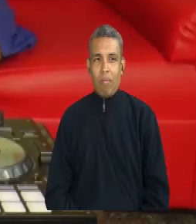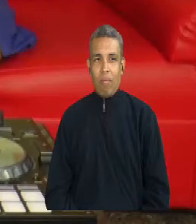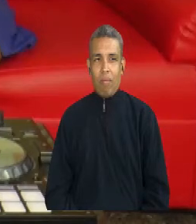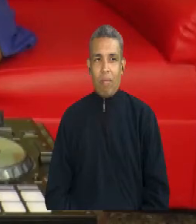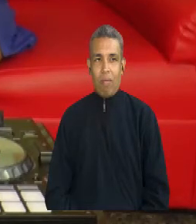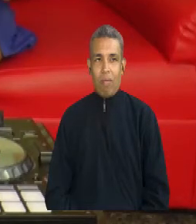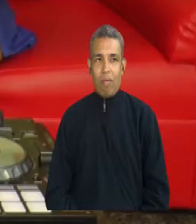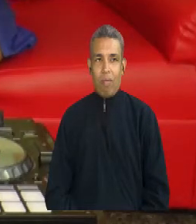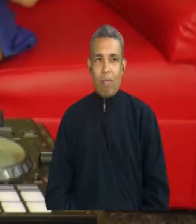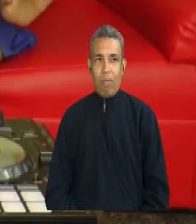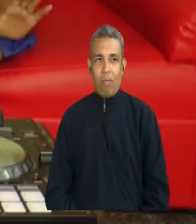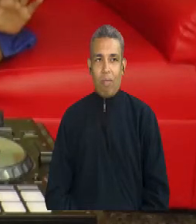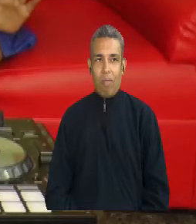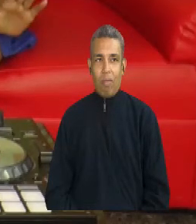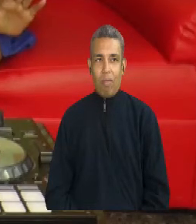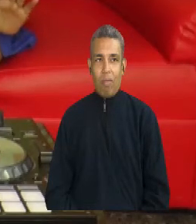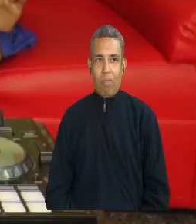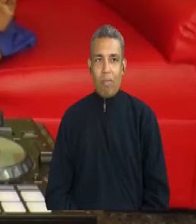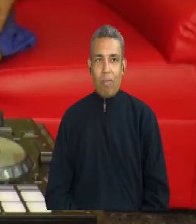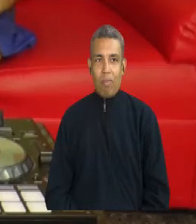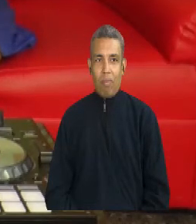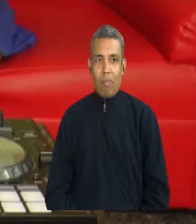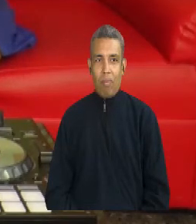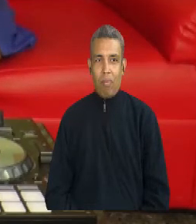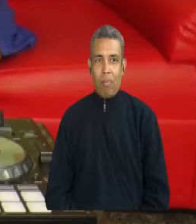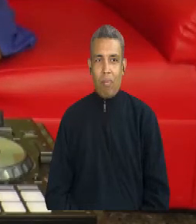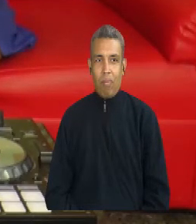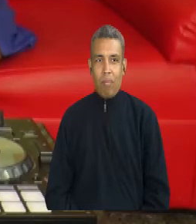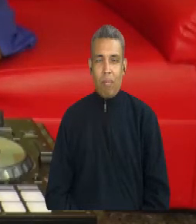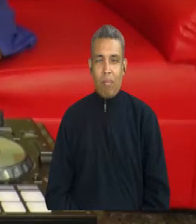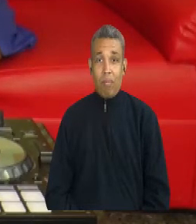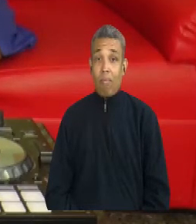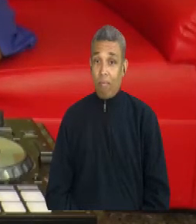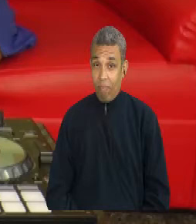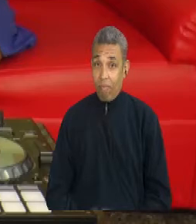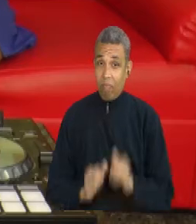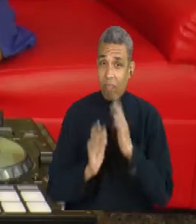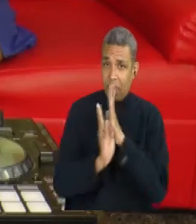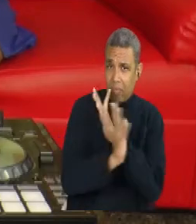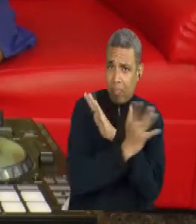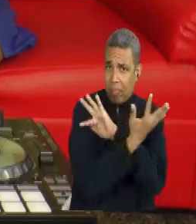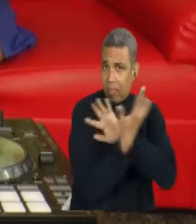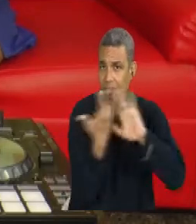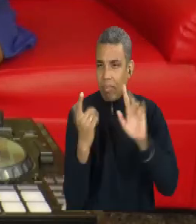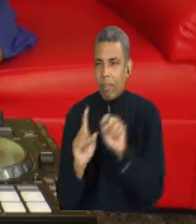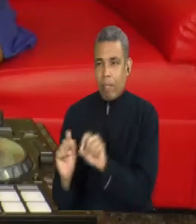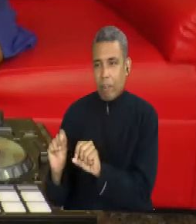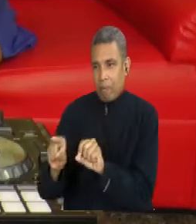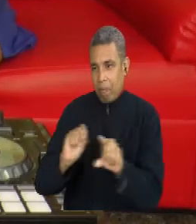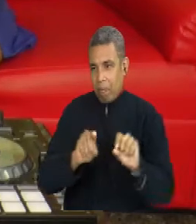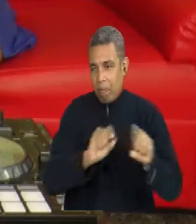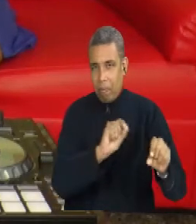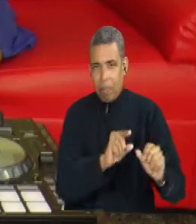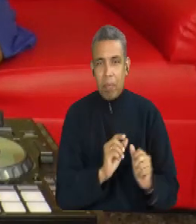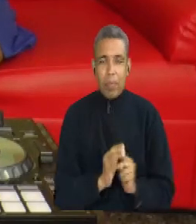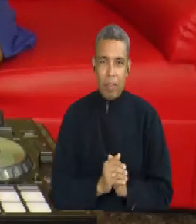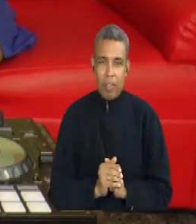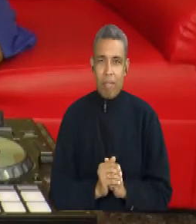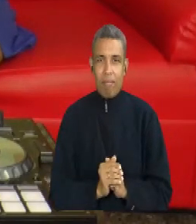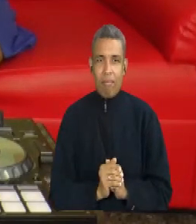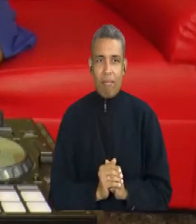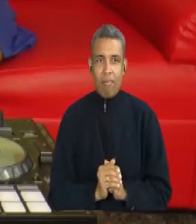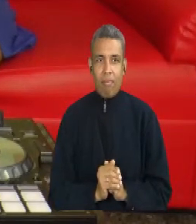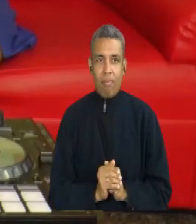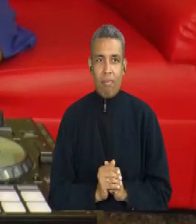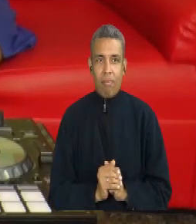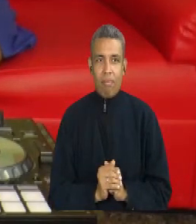Bueno, ahí tuvimos a nuestros barranqueños respondiendo la pregunta del día. Les cuento que, bueno, llega la hora de ver